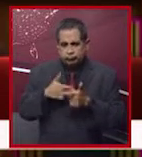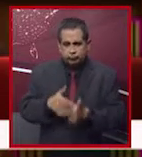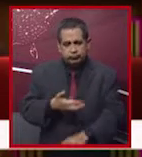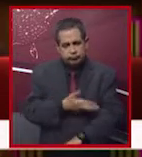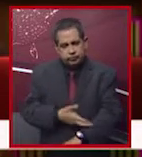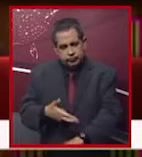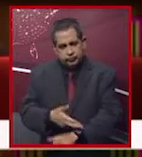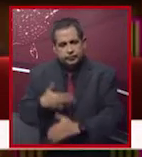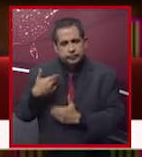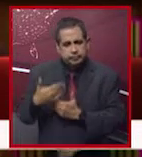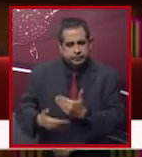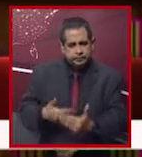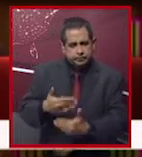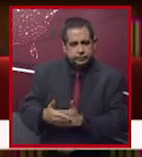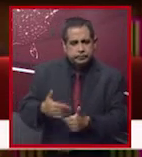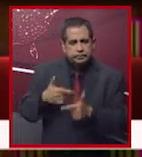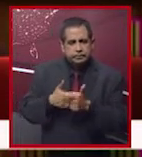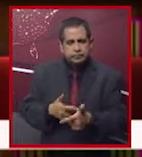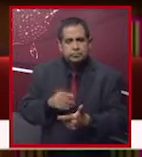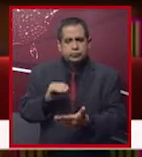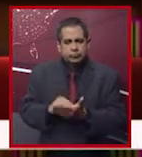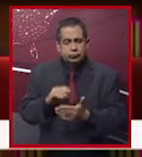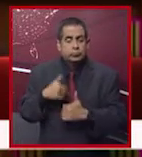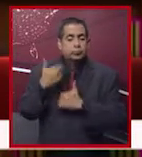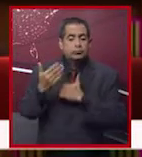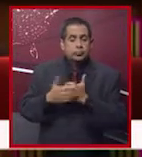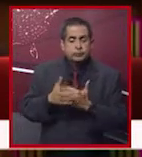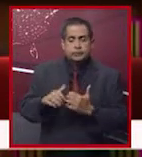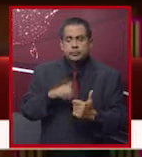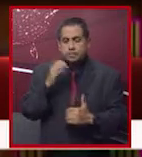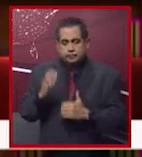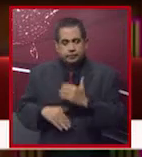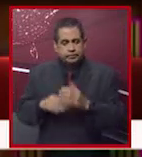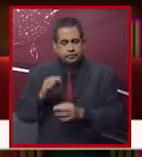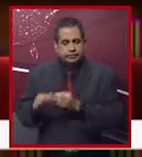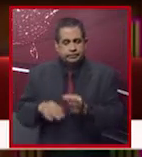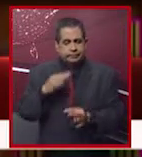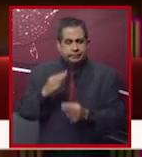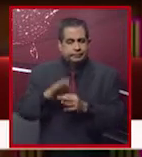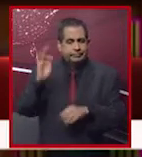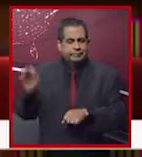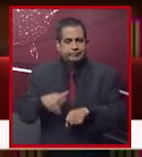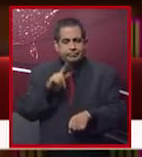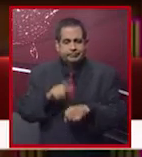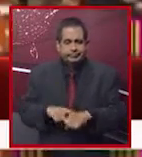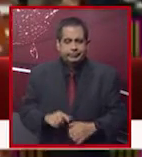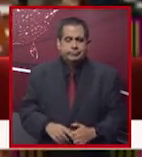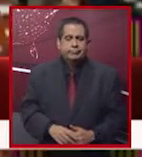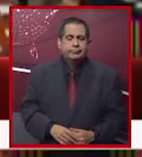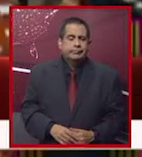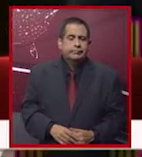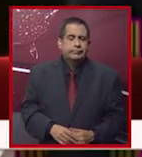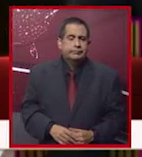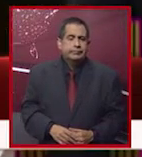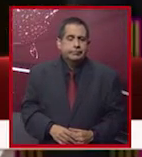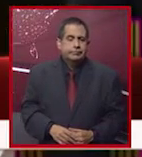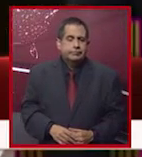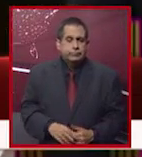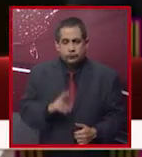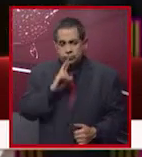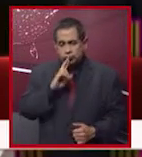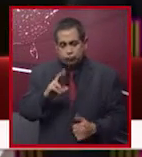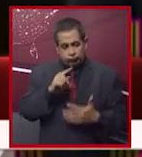las fases que llevarán a la conclusión del proceso electoral federal. Bueno, los